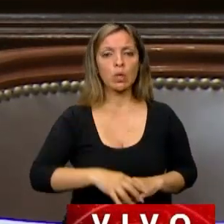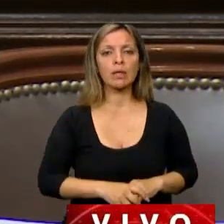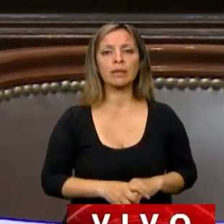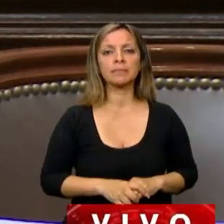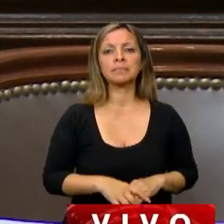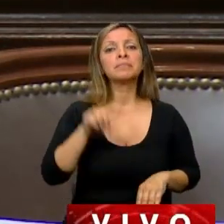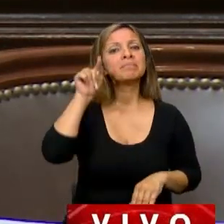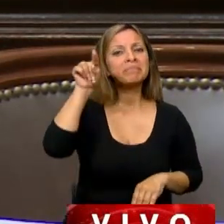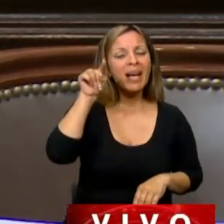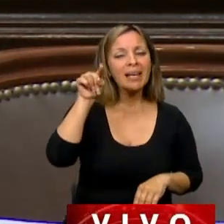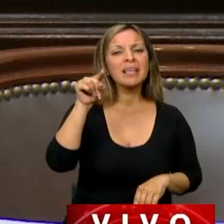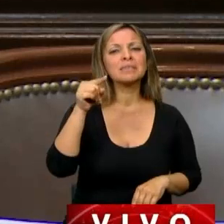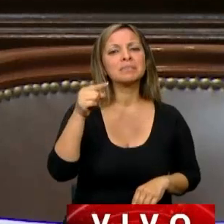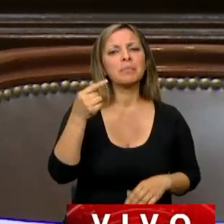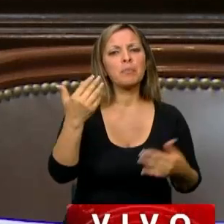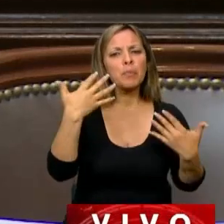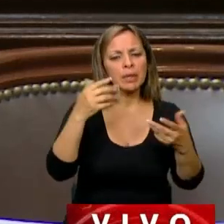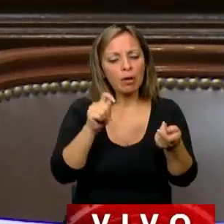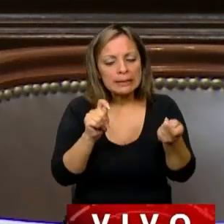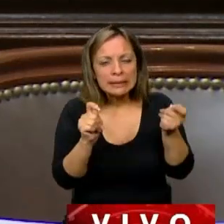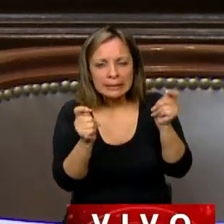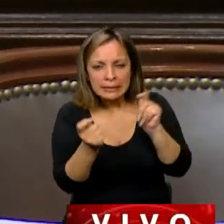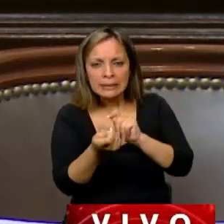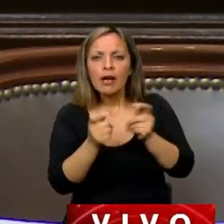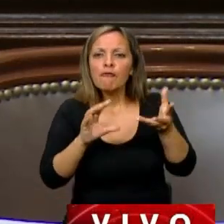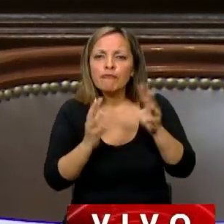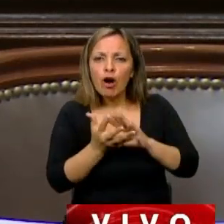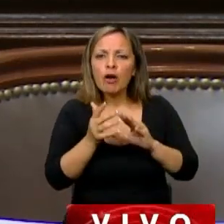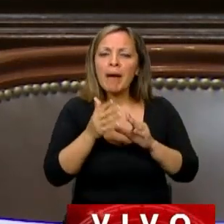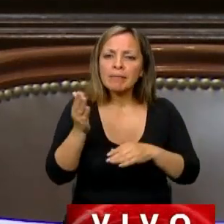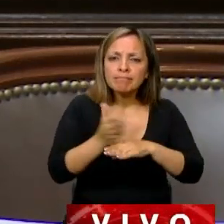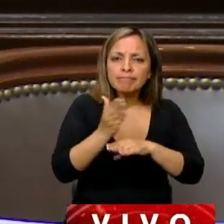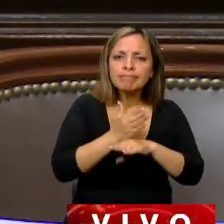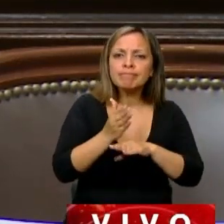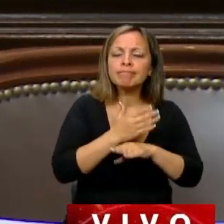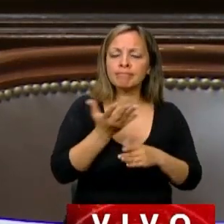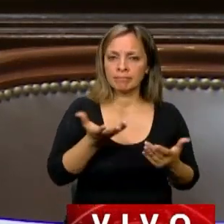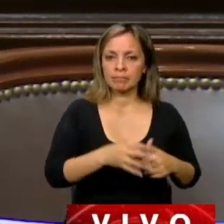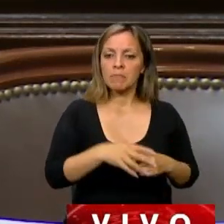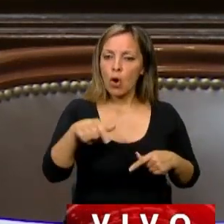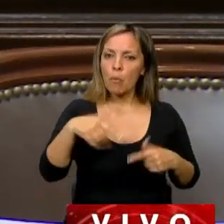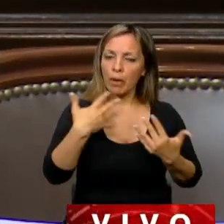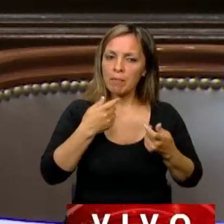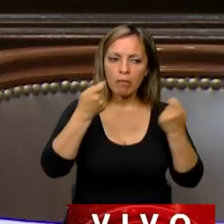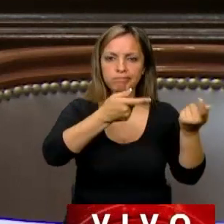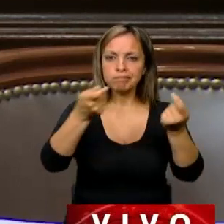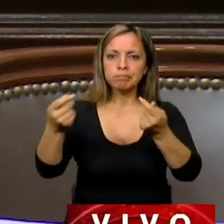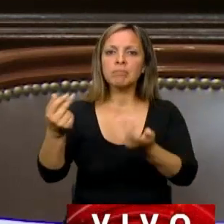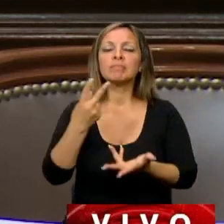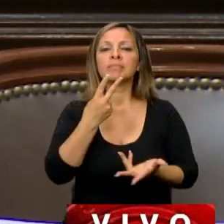haber encontrado la posibilidad de cambiar nuestra matriz productiva, en haber logrado hoy ser generadores de energía